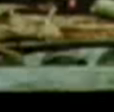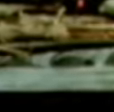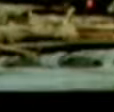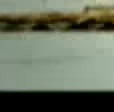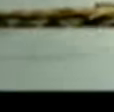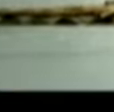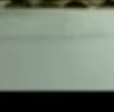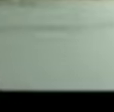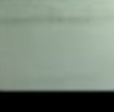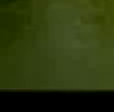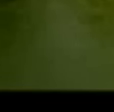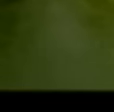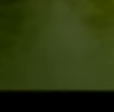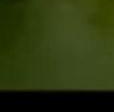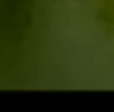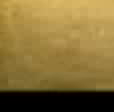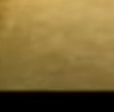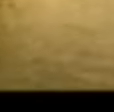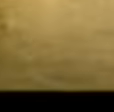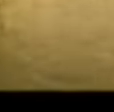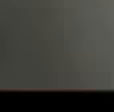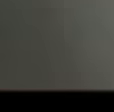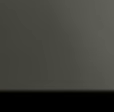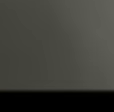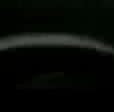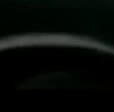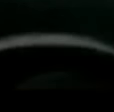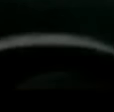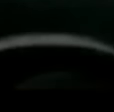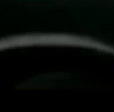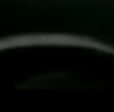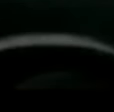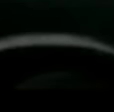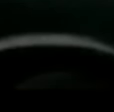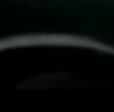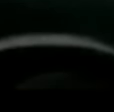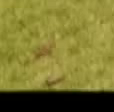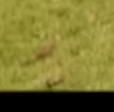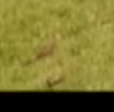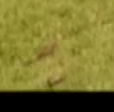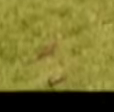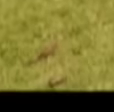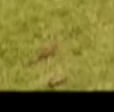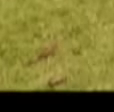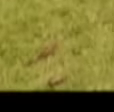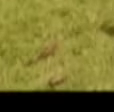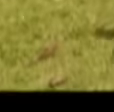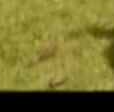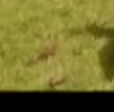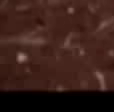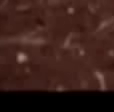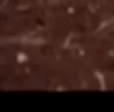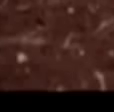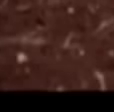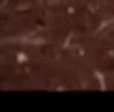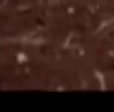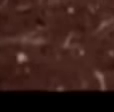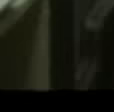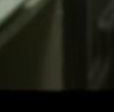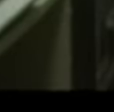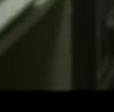la más auténtica expresión de un aspecto de la realidad desde el punto de vista del autor enriquece nuestra cultura y